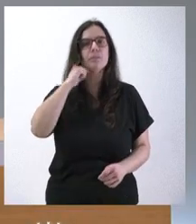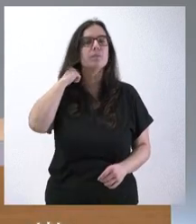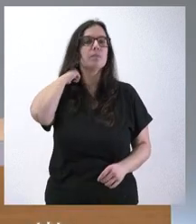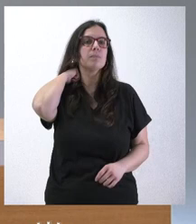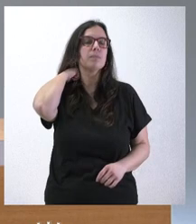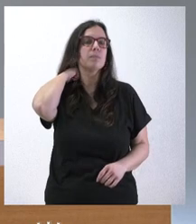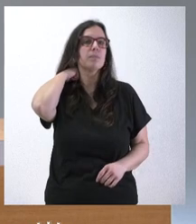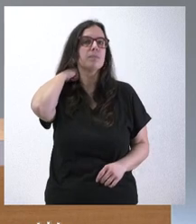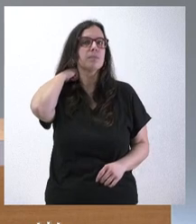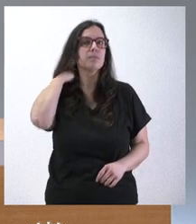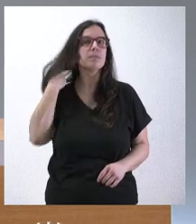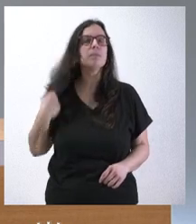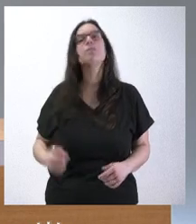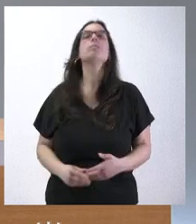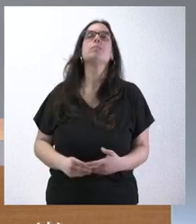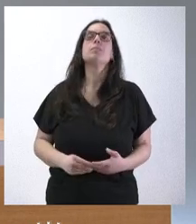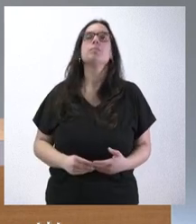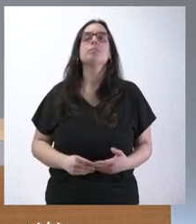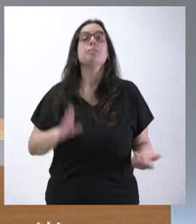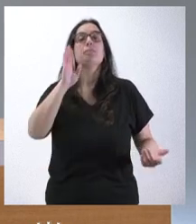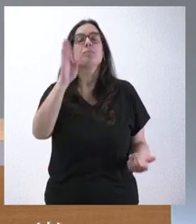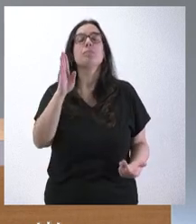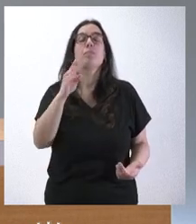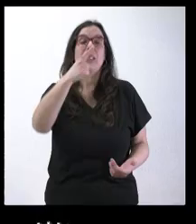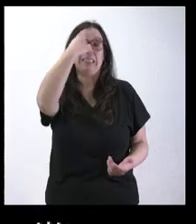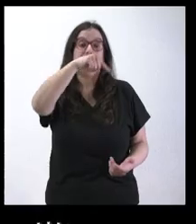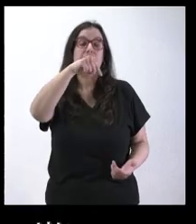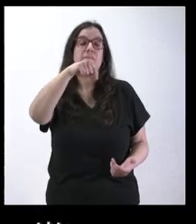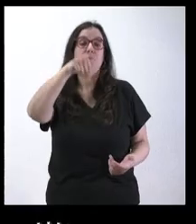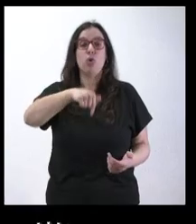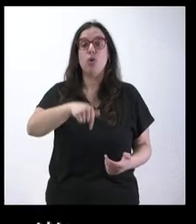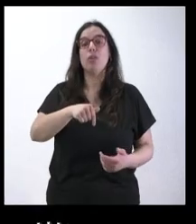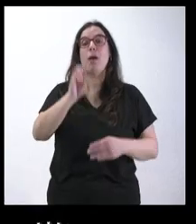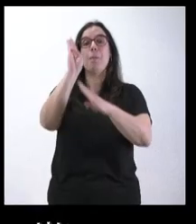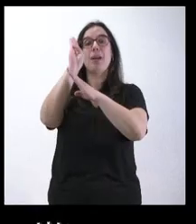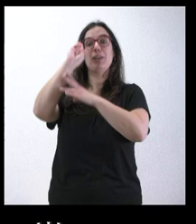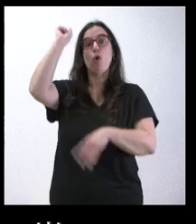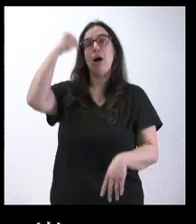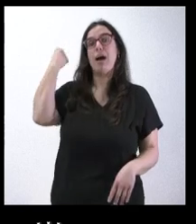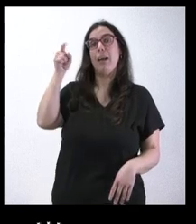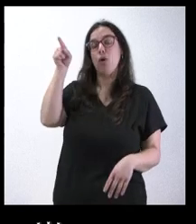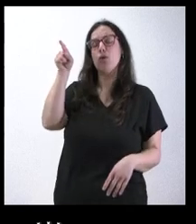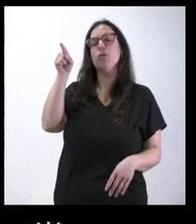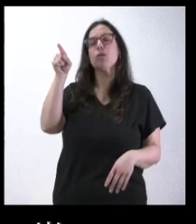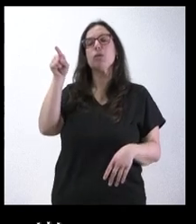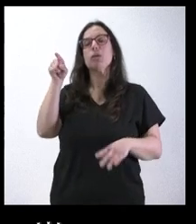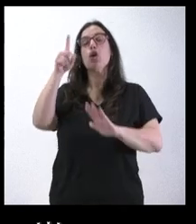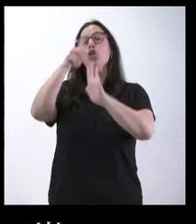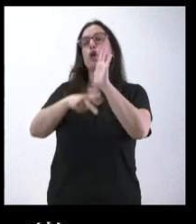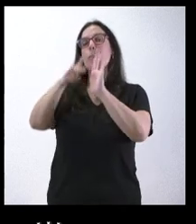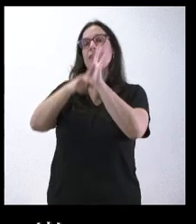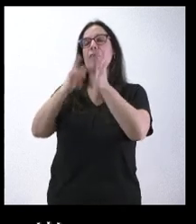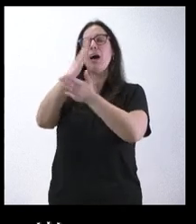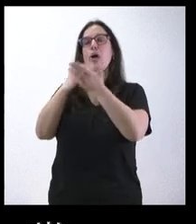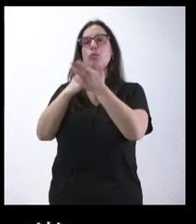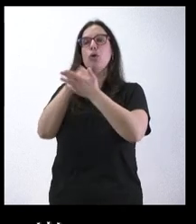anteriormente Hola buenas como sabrá hoy en el parlamento de Aragón se aprueba la derogación de la de la normativa autonómica de